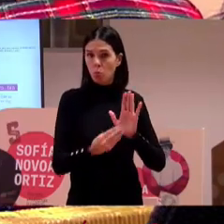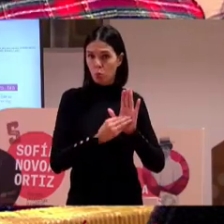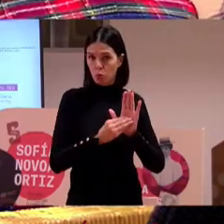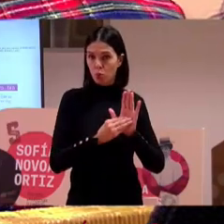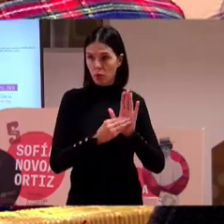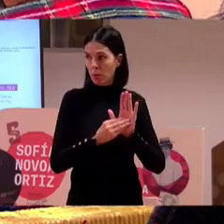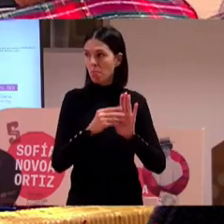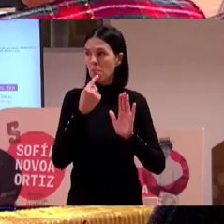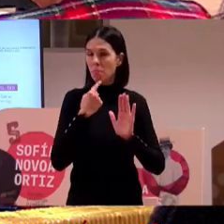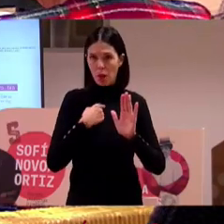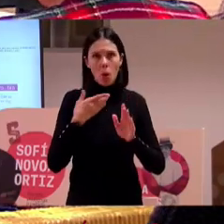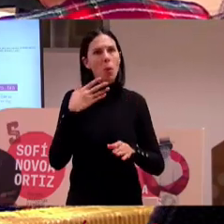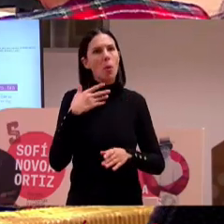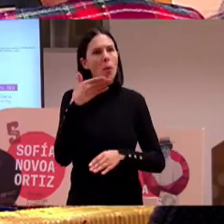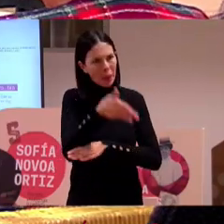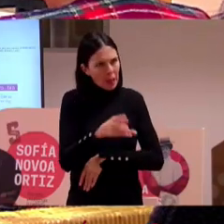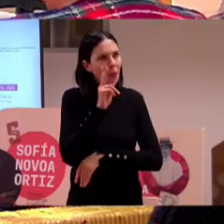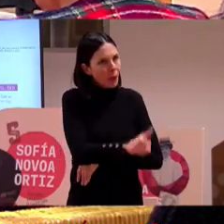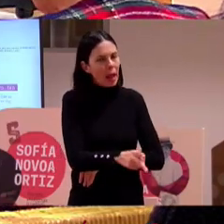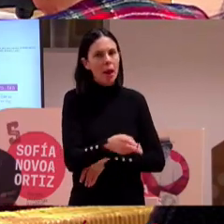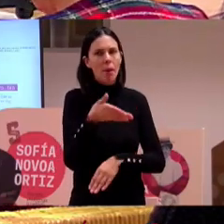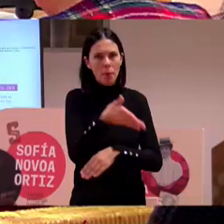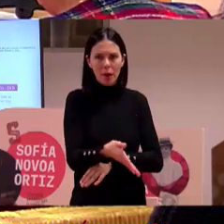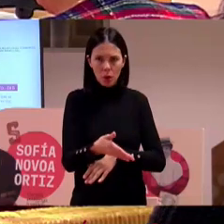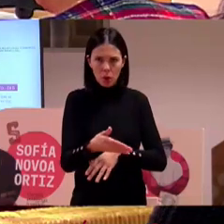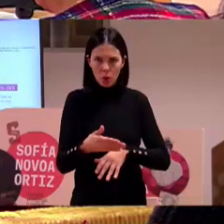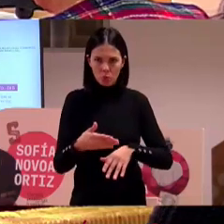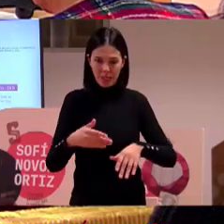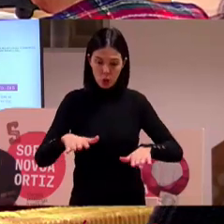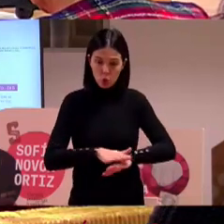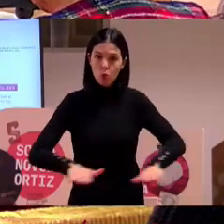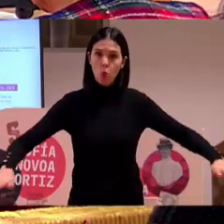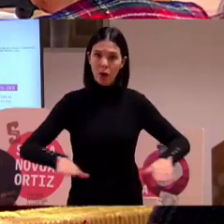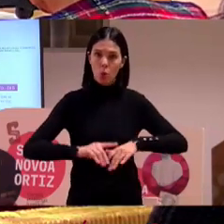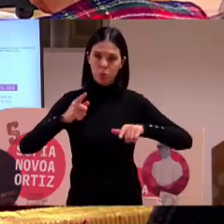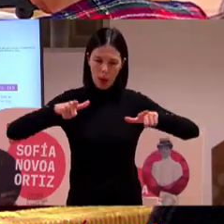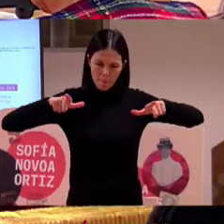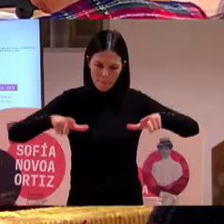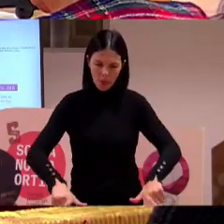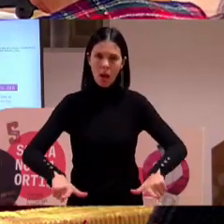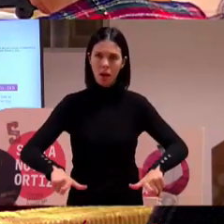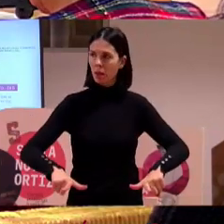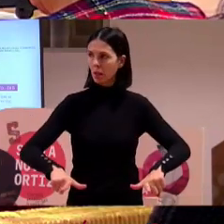me dijeron, ve a ver esto, una placa en el suelo